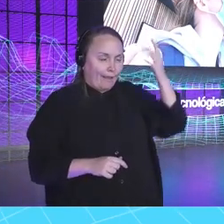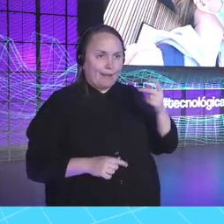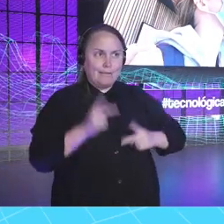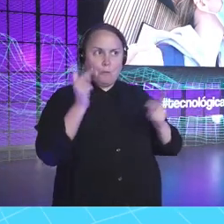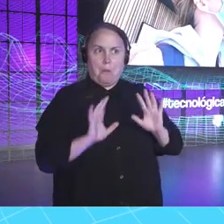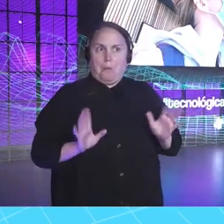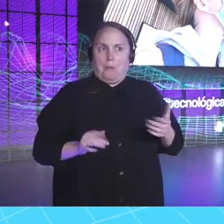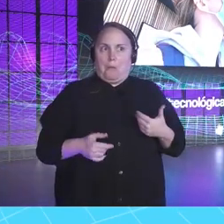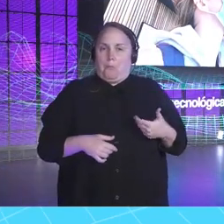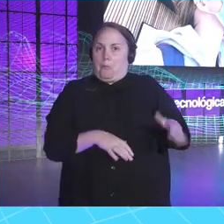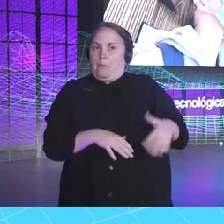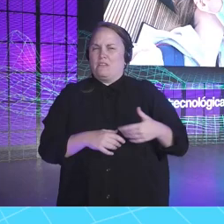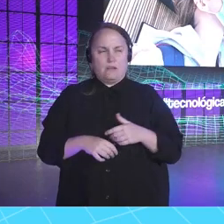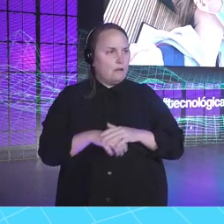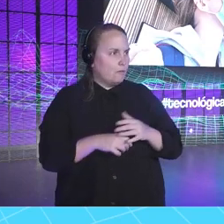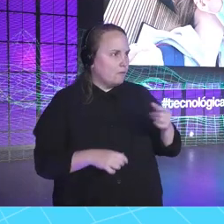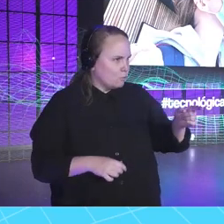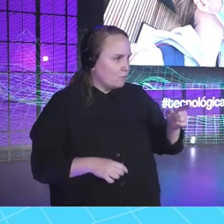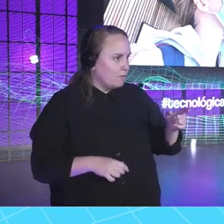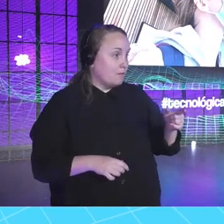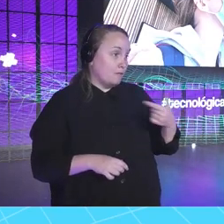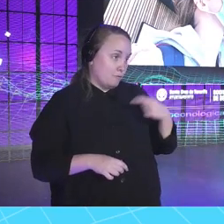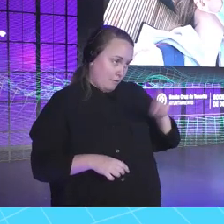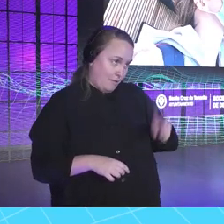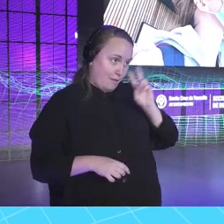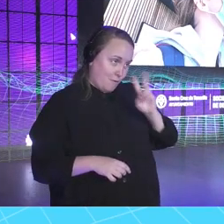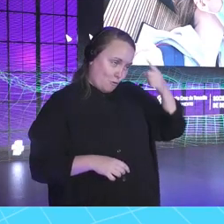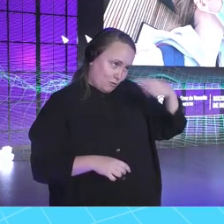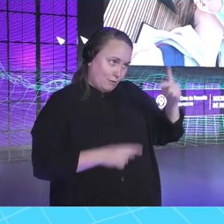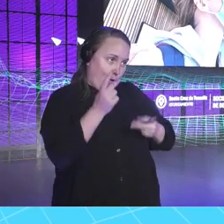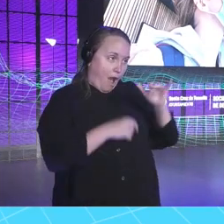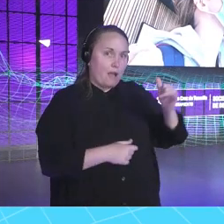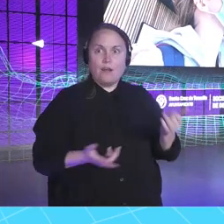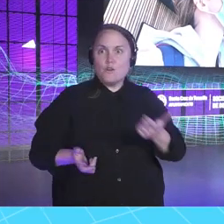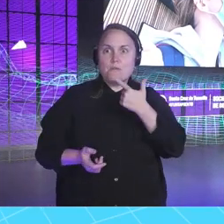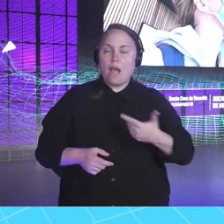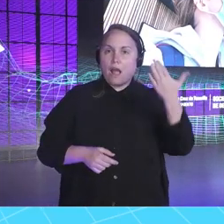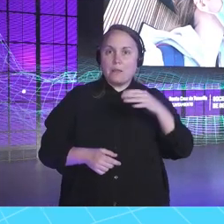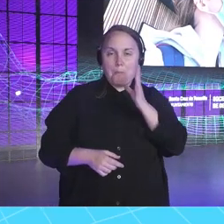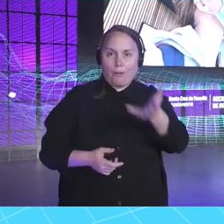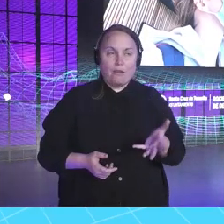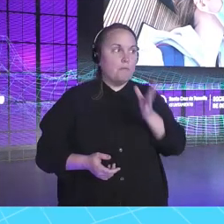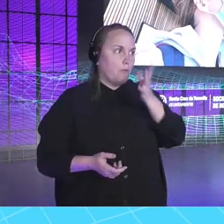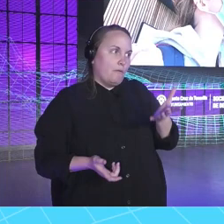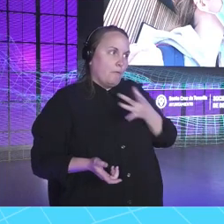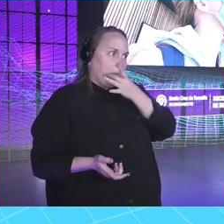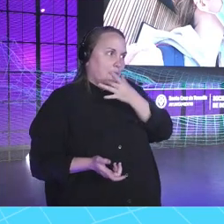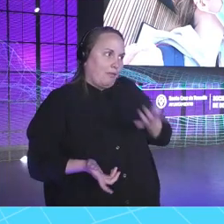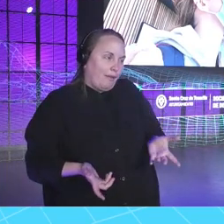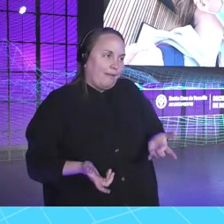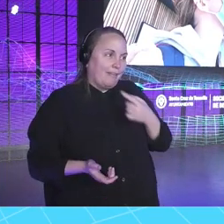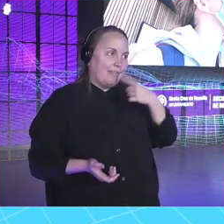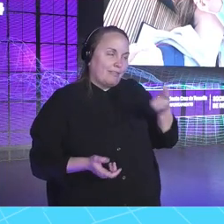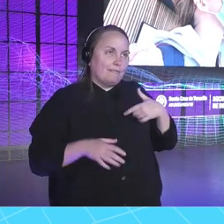vamos vamos y mi amigo que yo también te veo que yo sé que tienes tiktok yo por qué no me lo habías dicho y el porque me da vergüenza